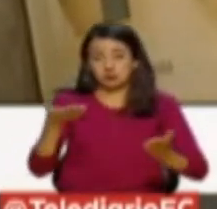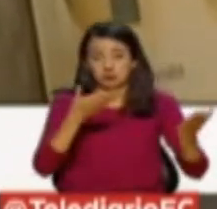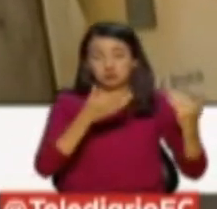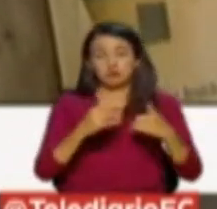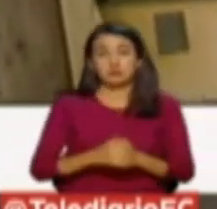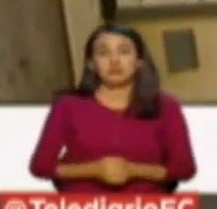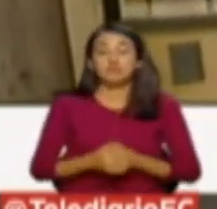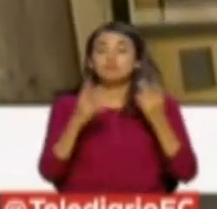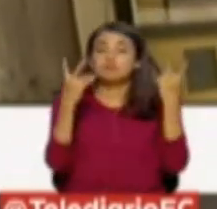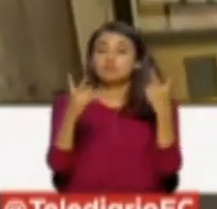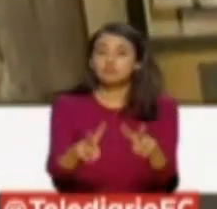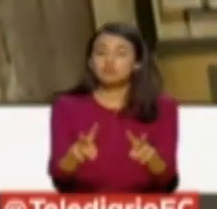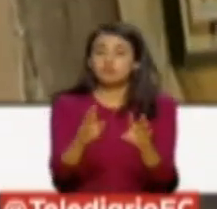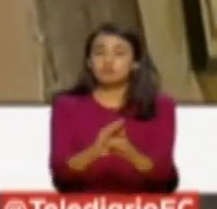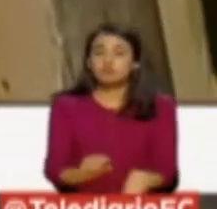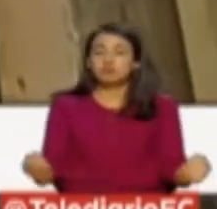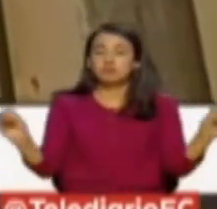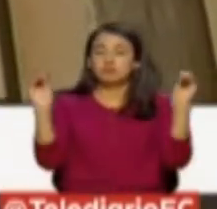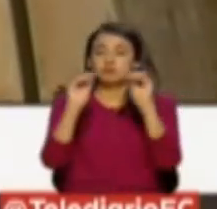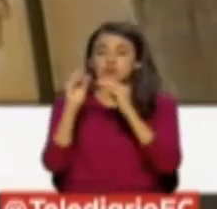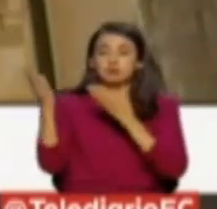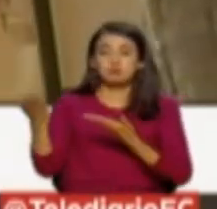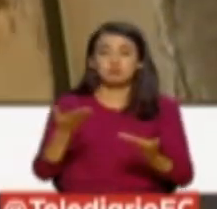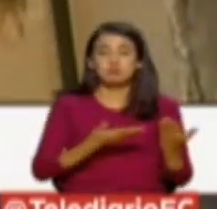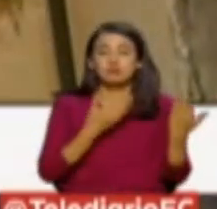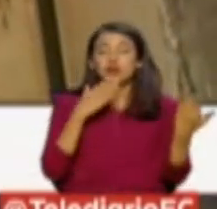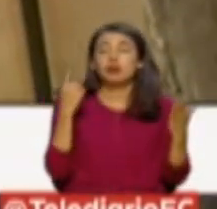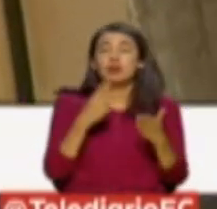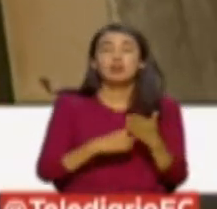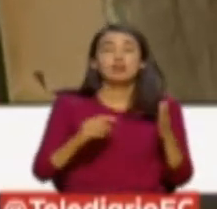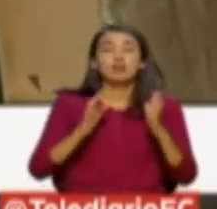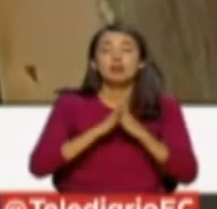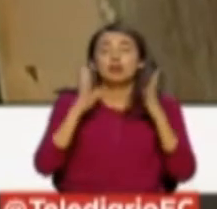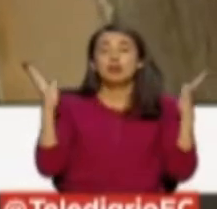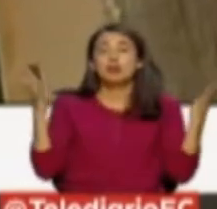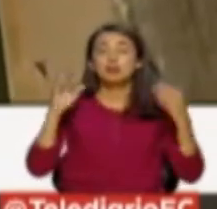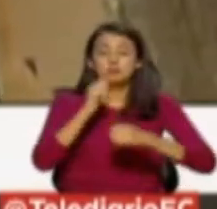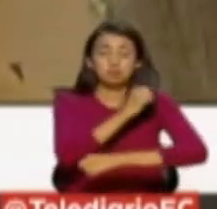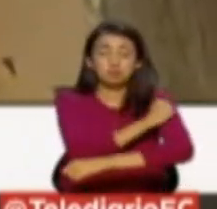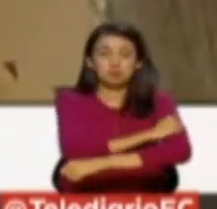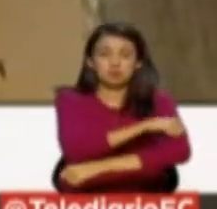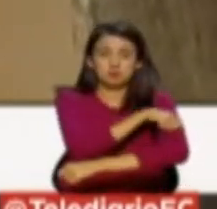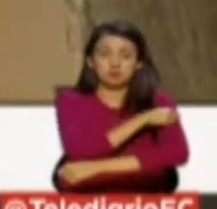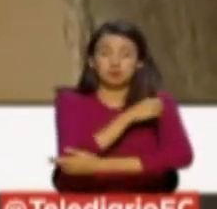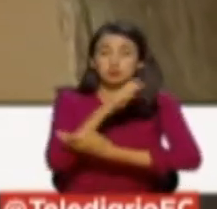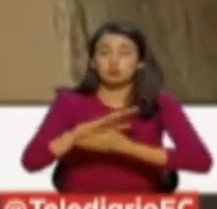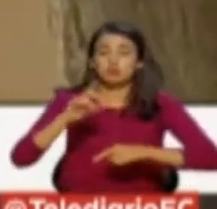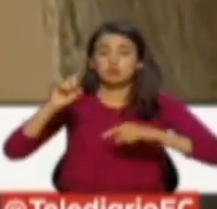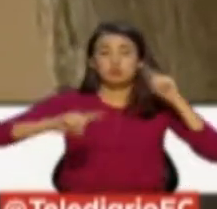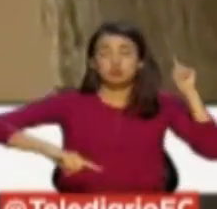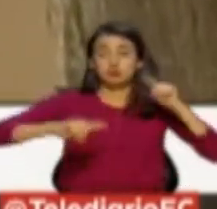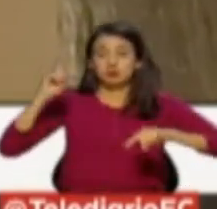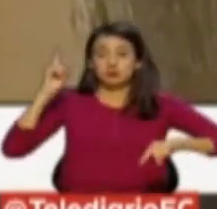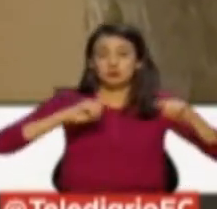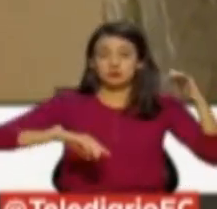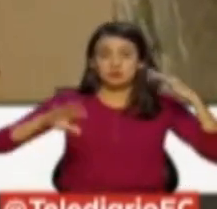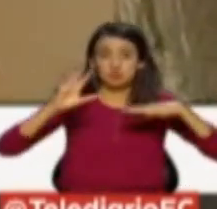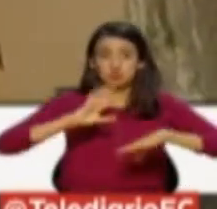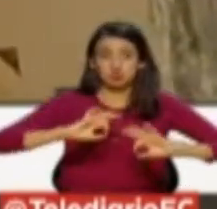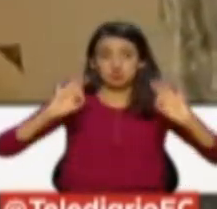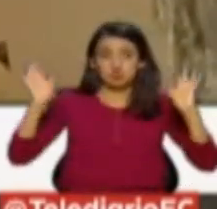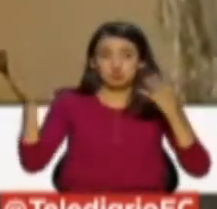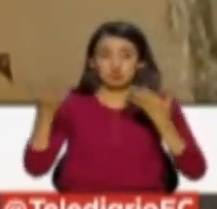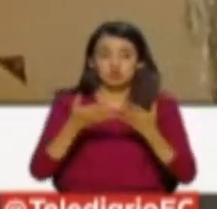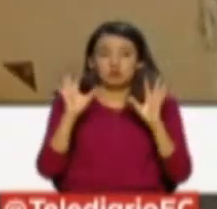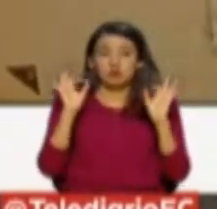también vale la pena mencionar que muchos tatuadores han sido estigmatizados no conocen esta